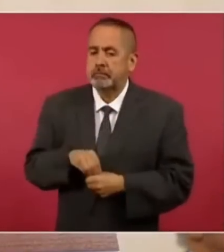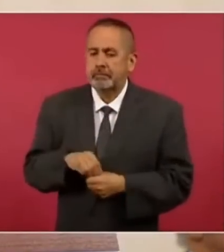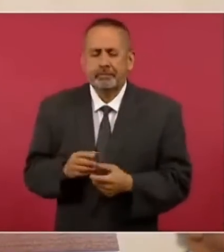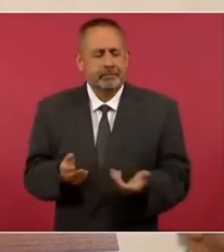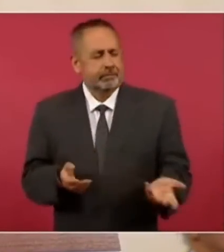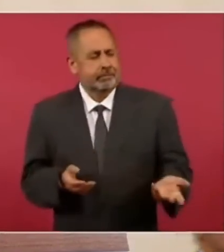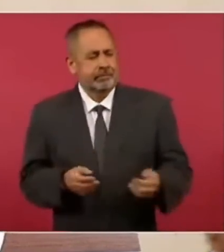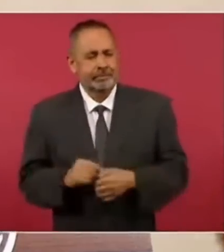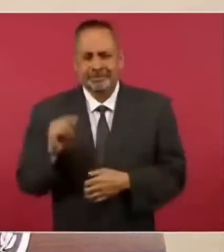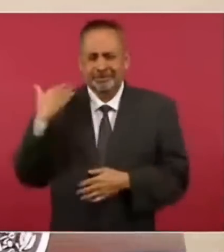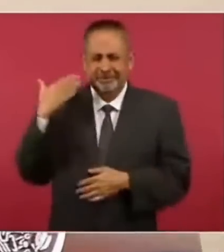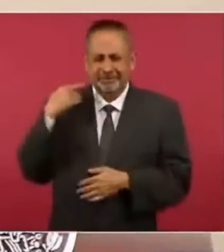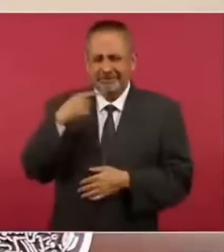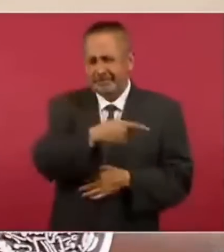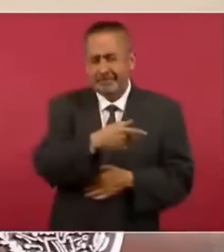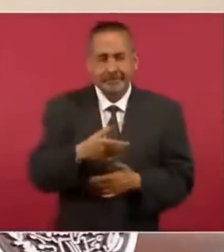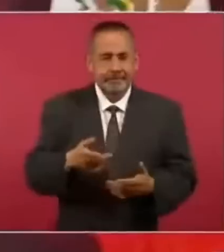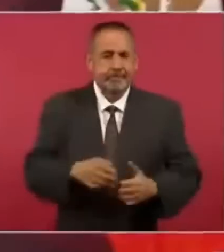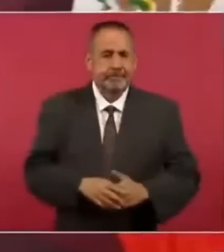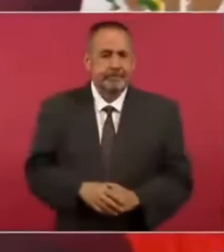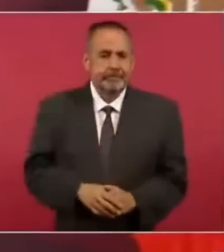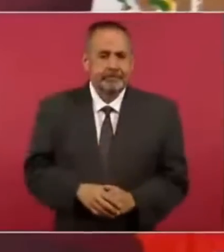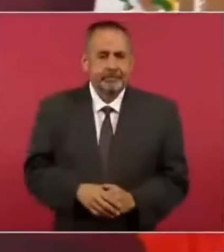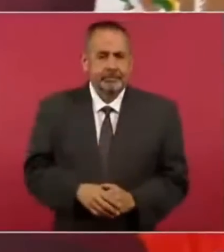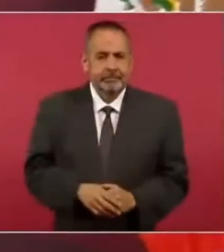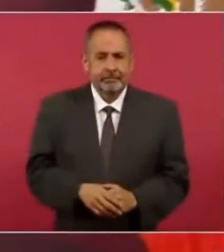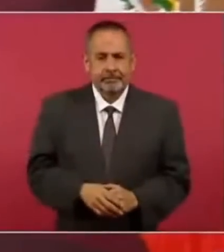Y últimamente, porque aquí,